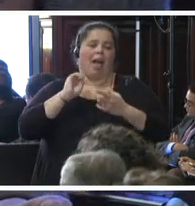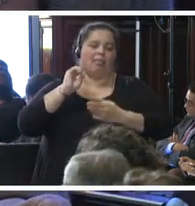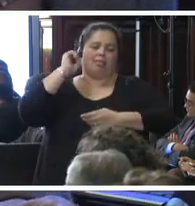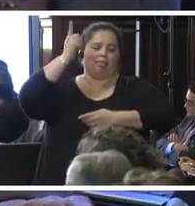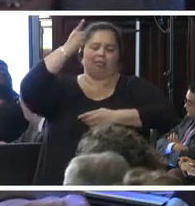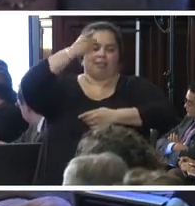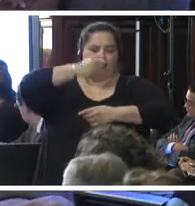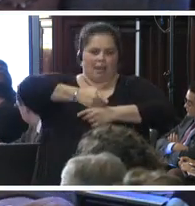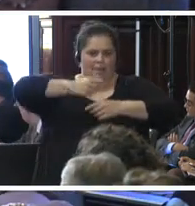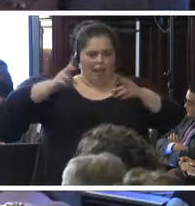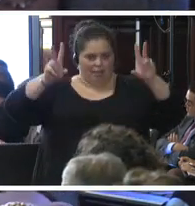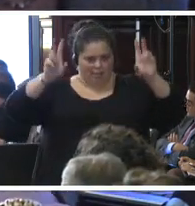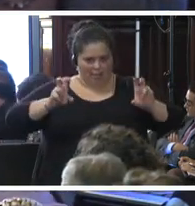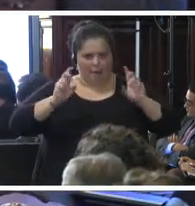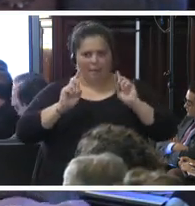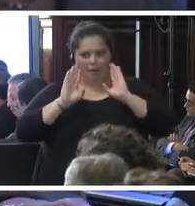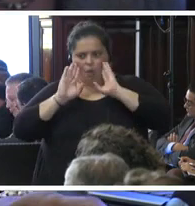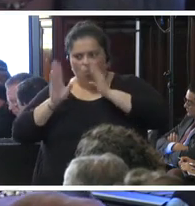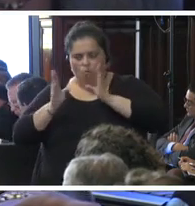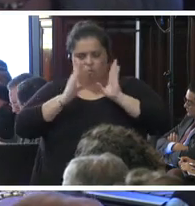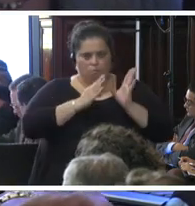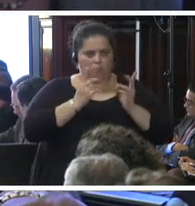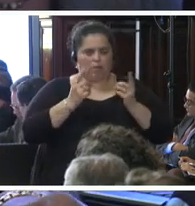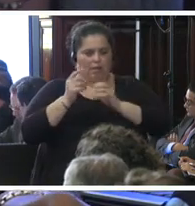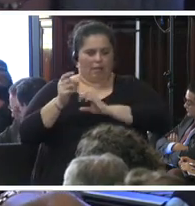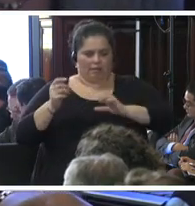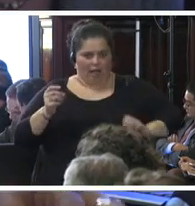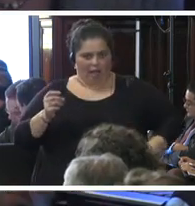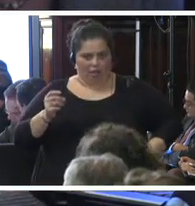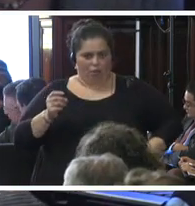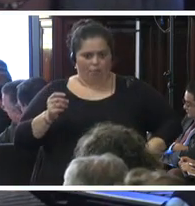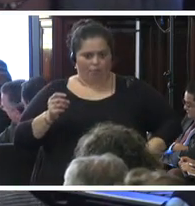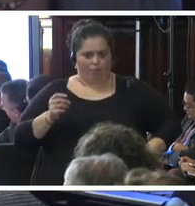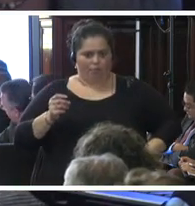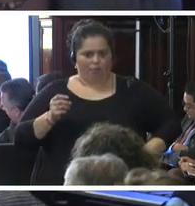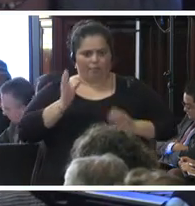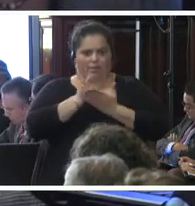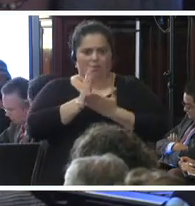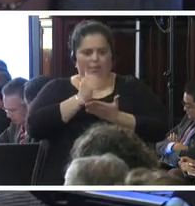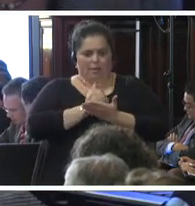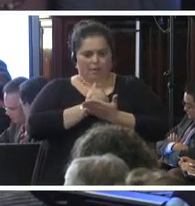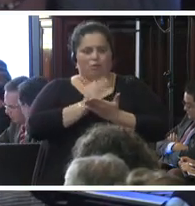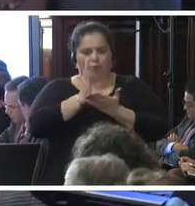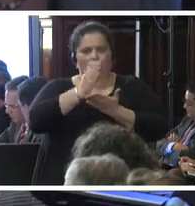determinada para un particular estado de México,